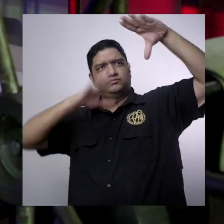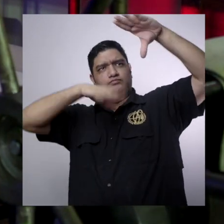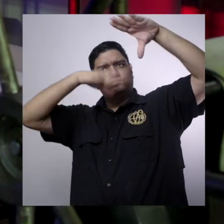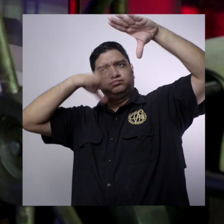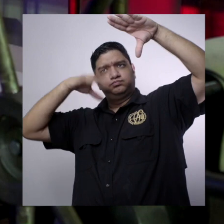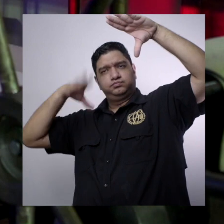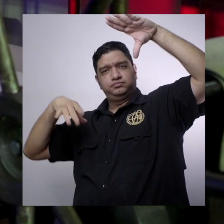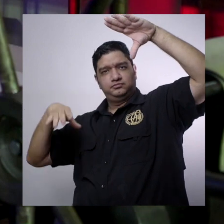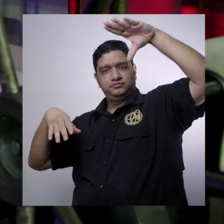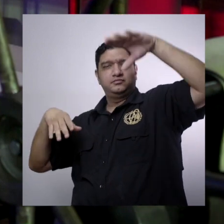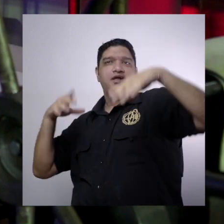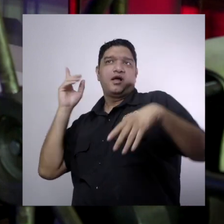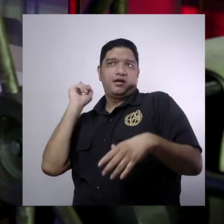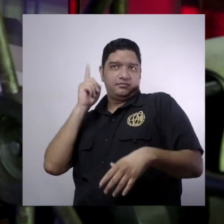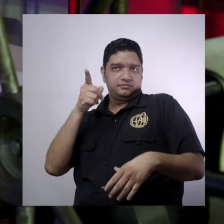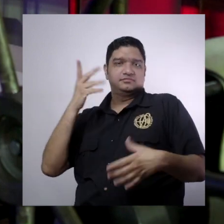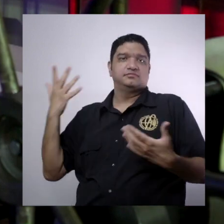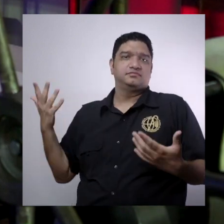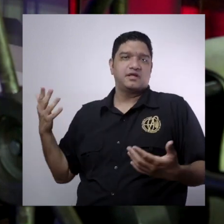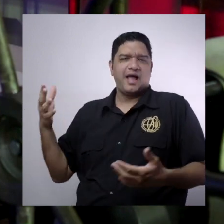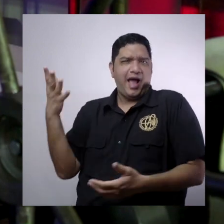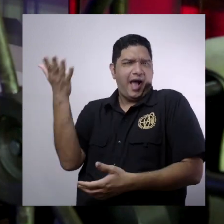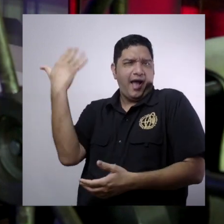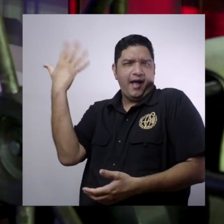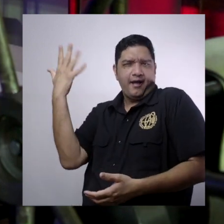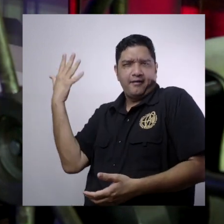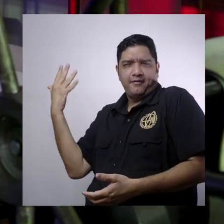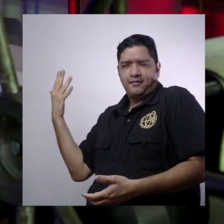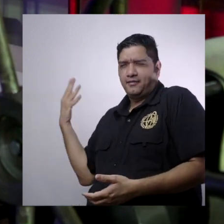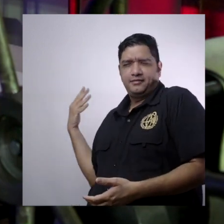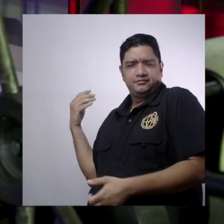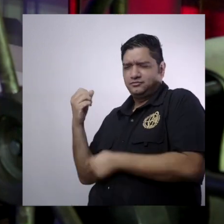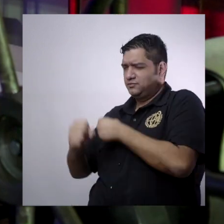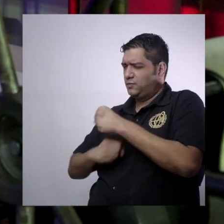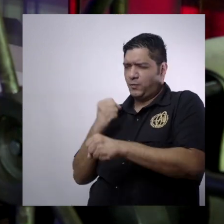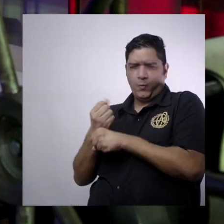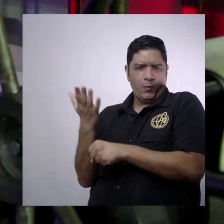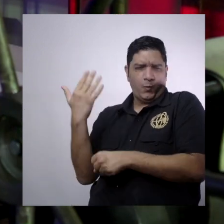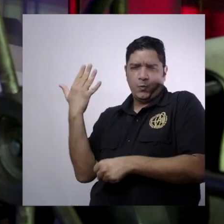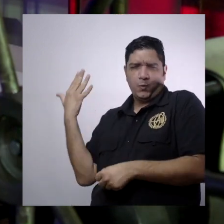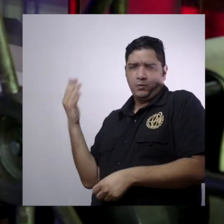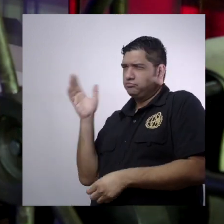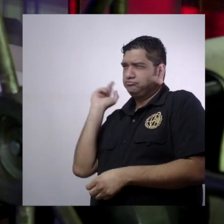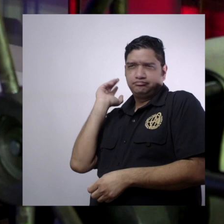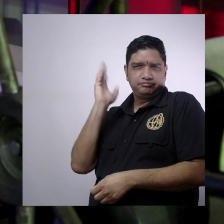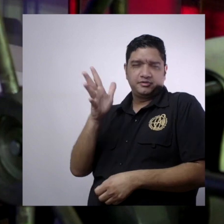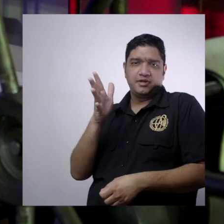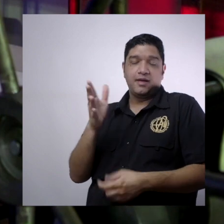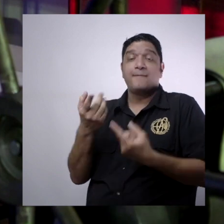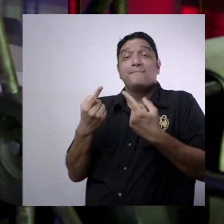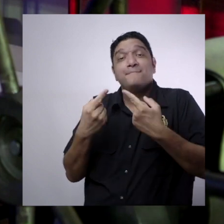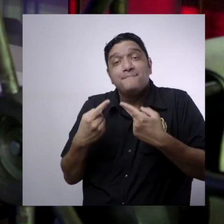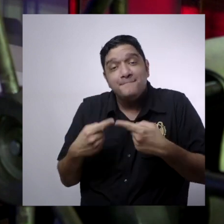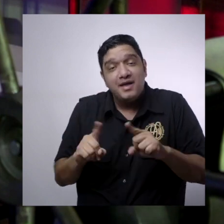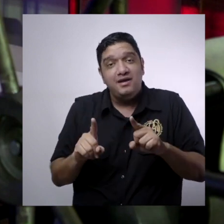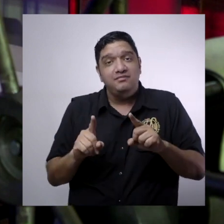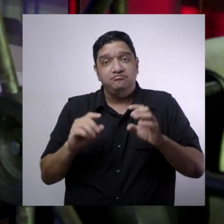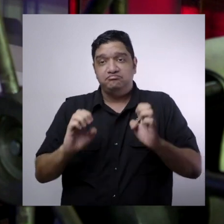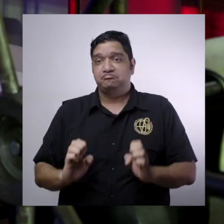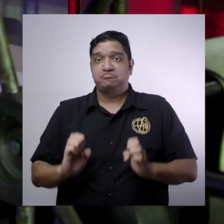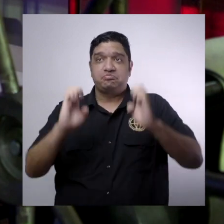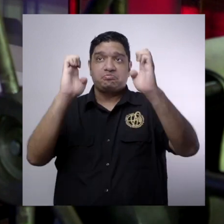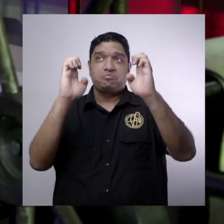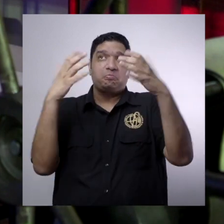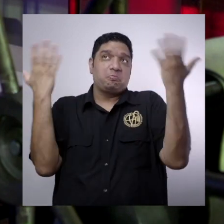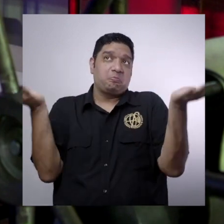destinado para una obra artística desde hace muchos, muchos años. Pero como el edificio,